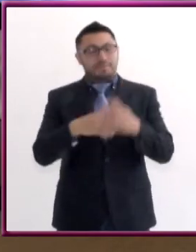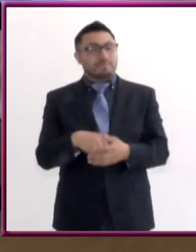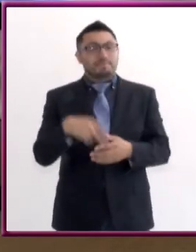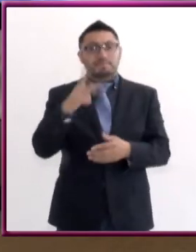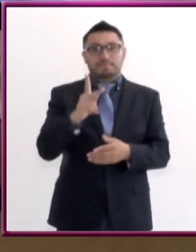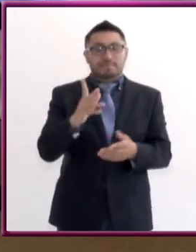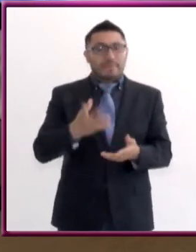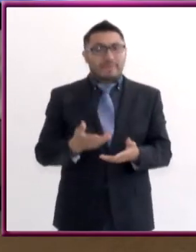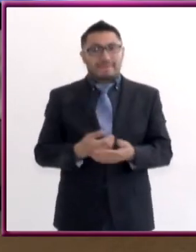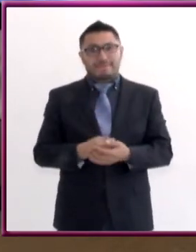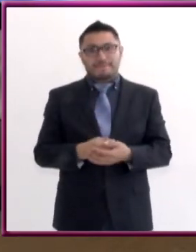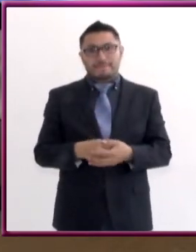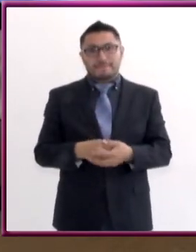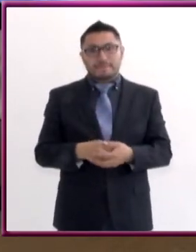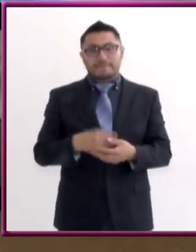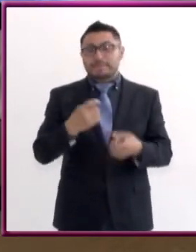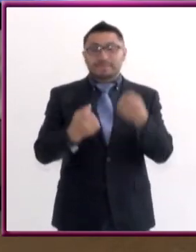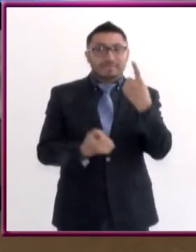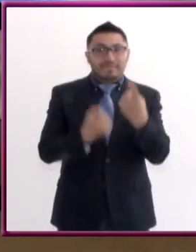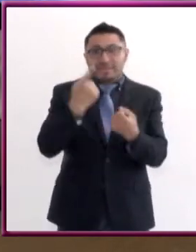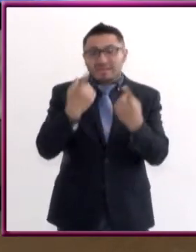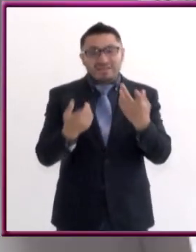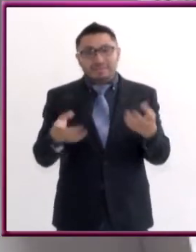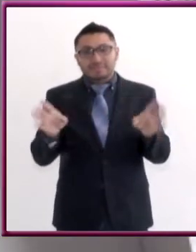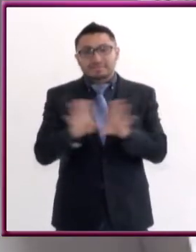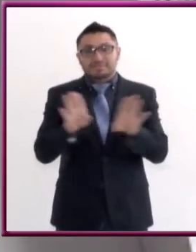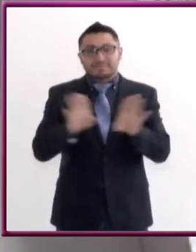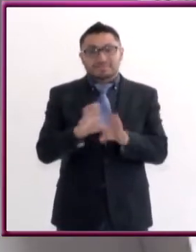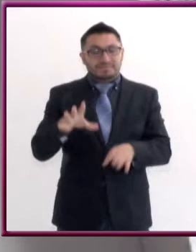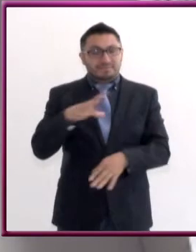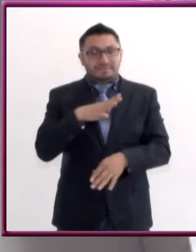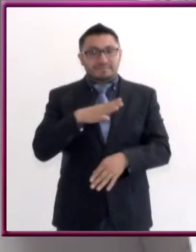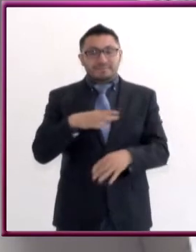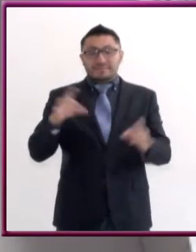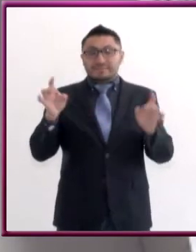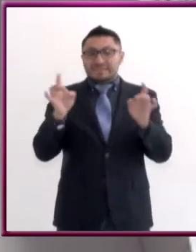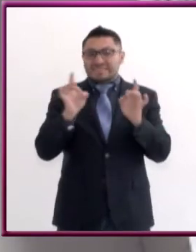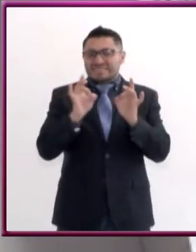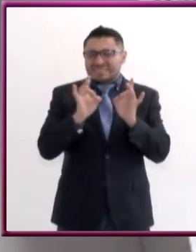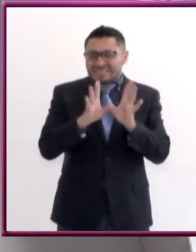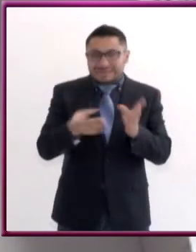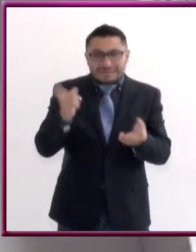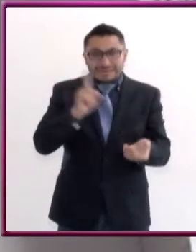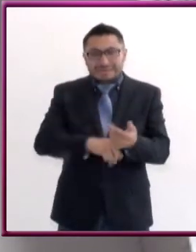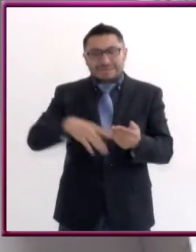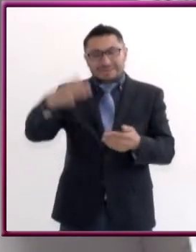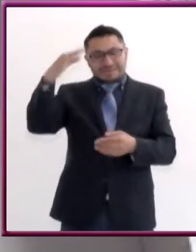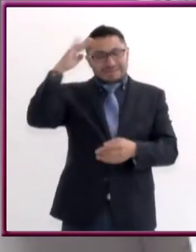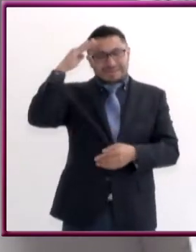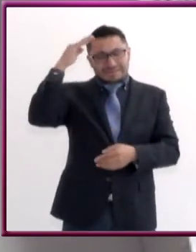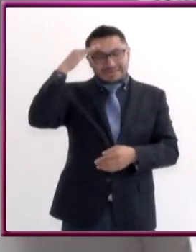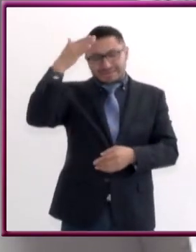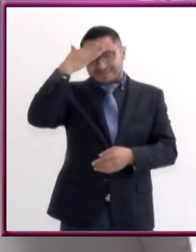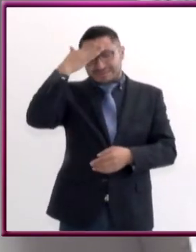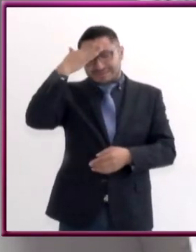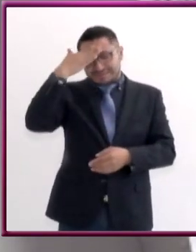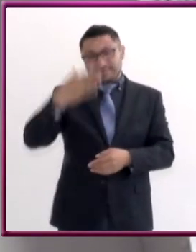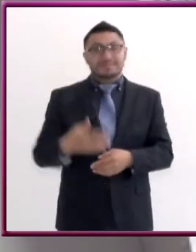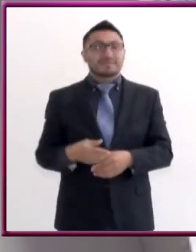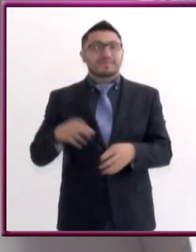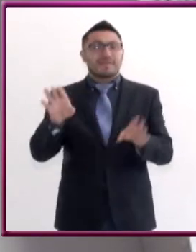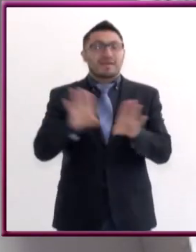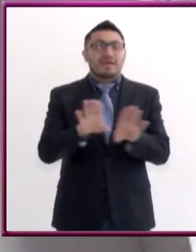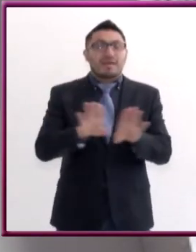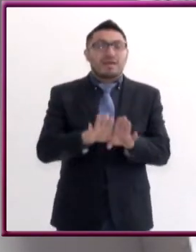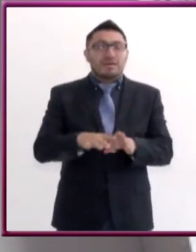otras, pero algunas pueden tener un impacto que la mente conscientemente